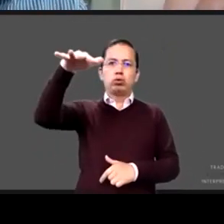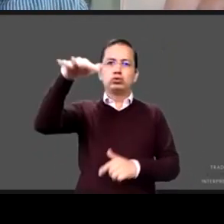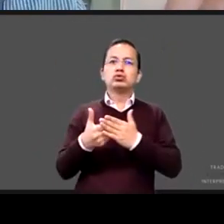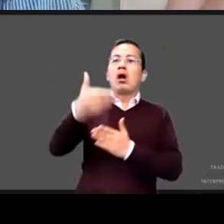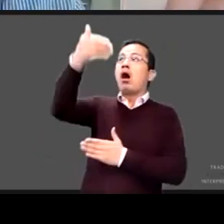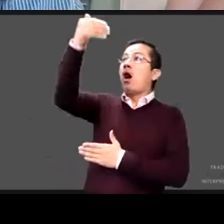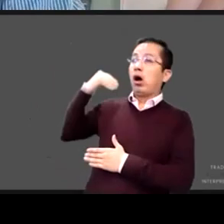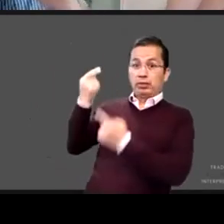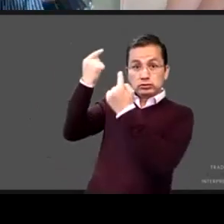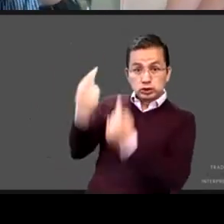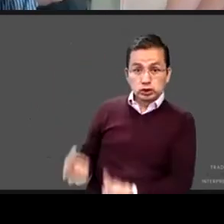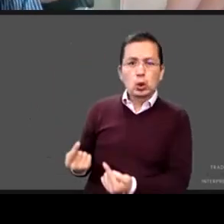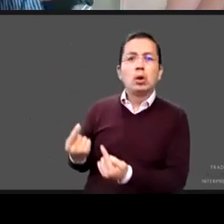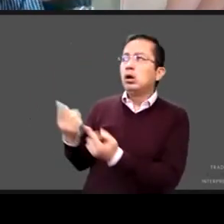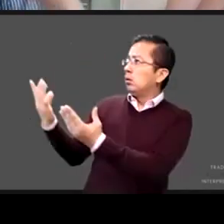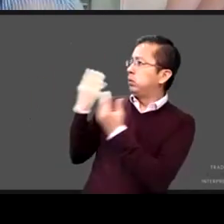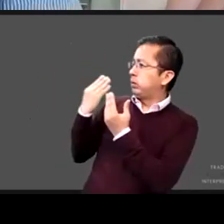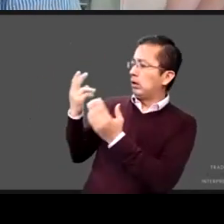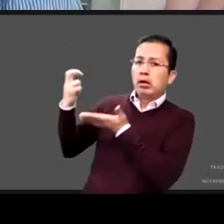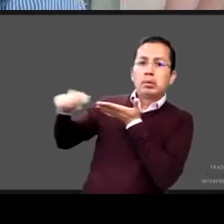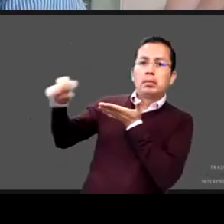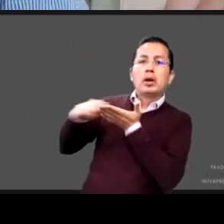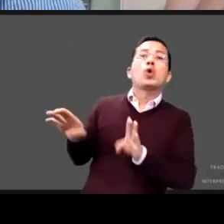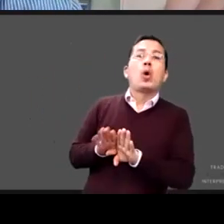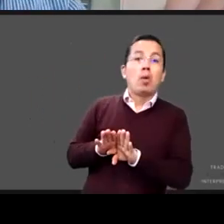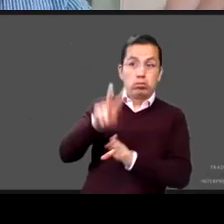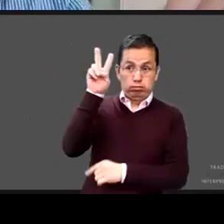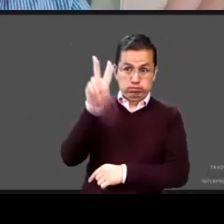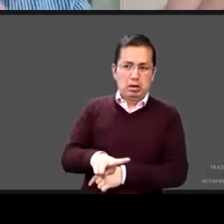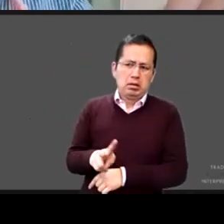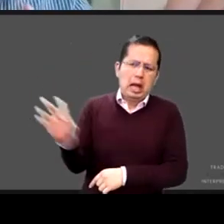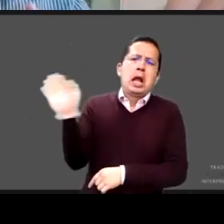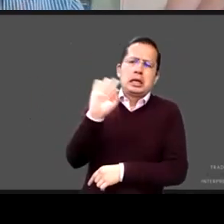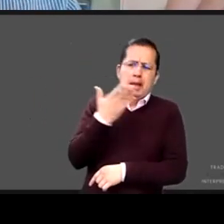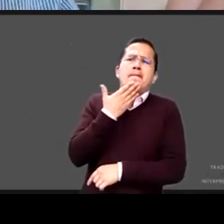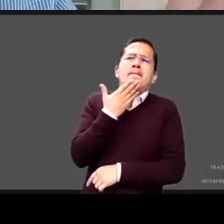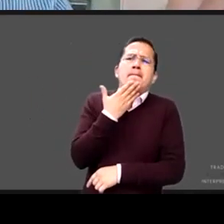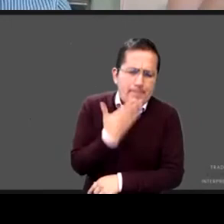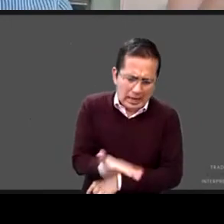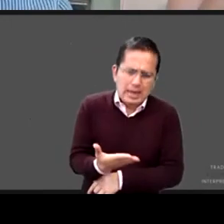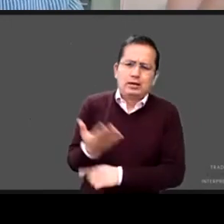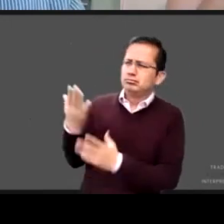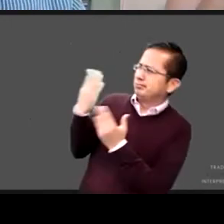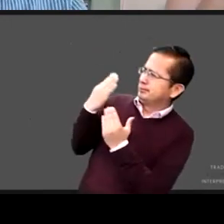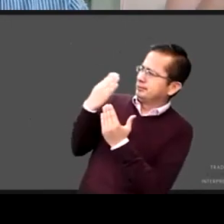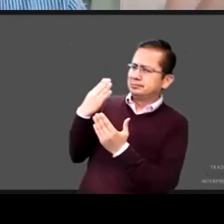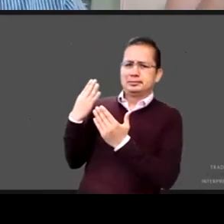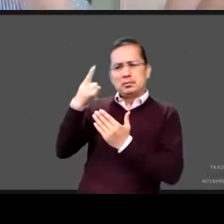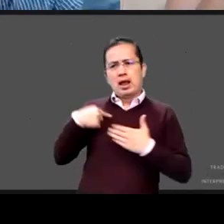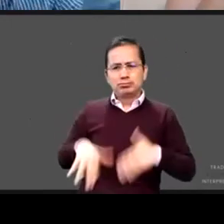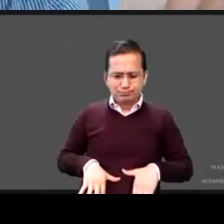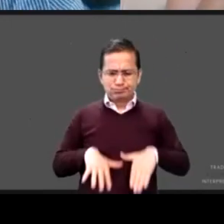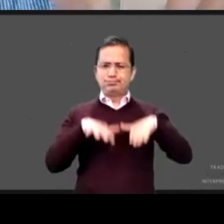crianza donde sí nos trataron de manera suficientemente bien para que seamos hoy adultos en nuestra